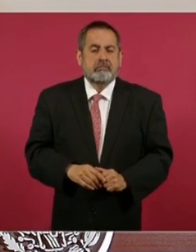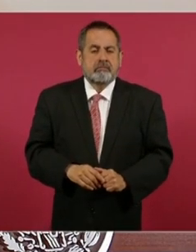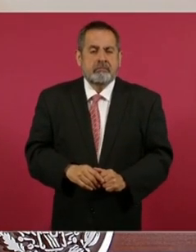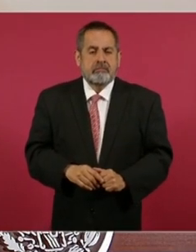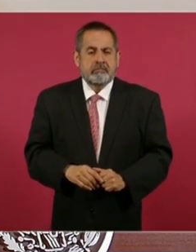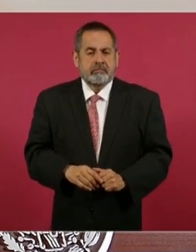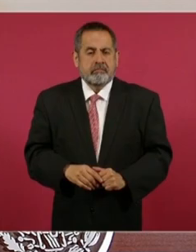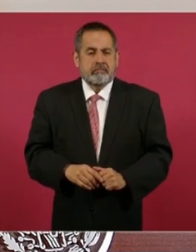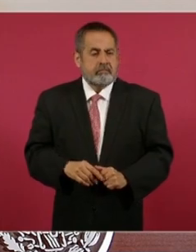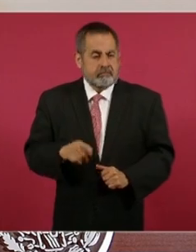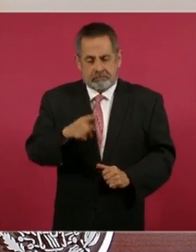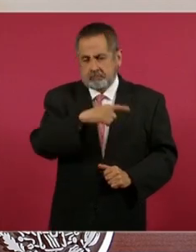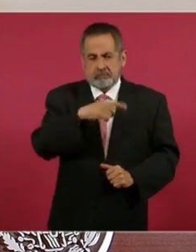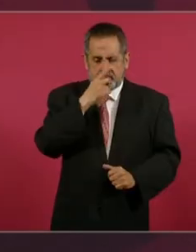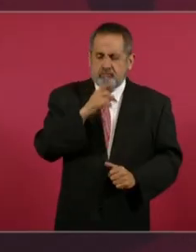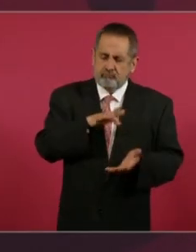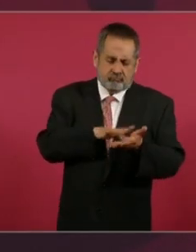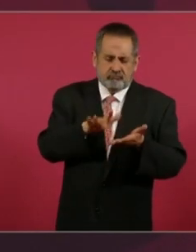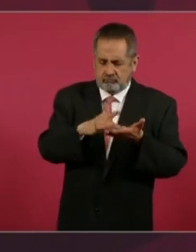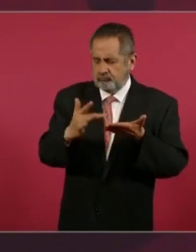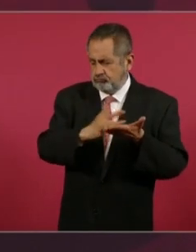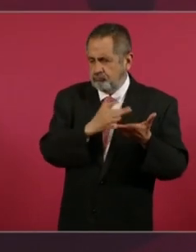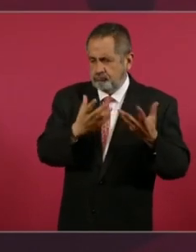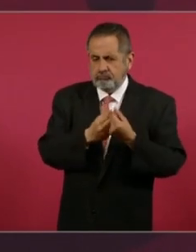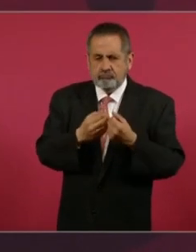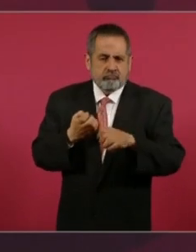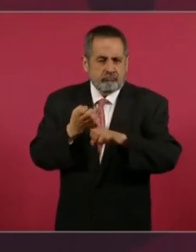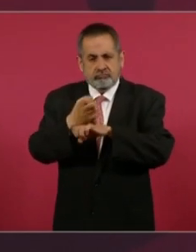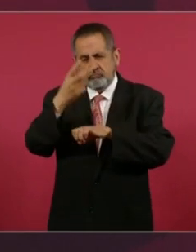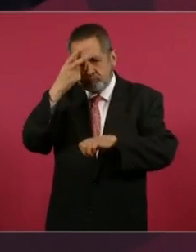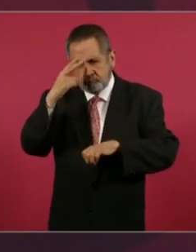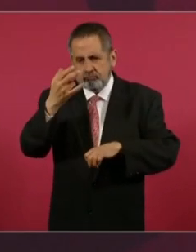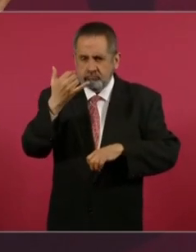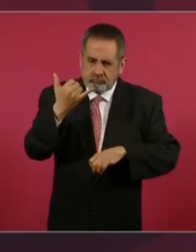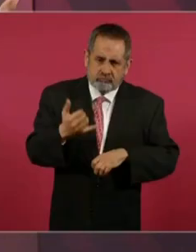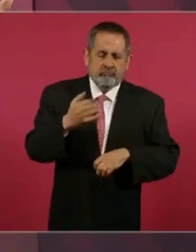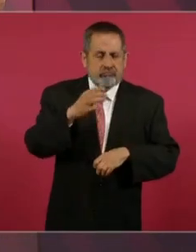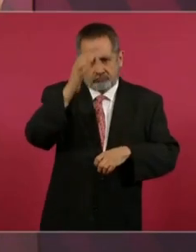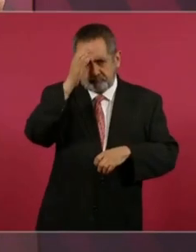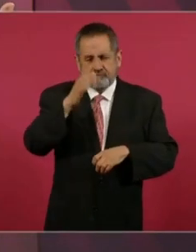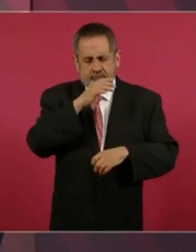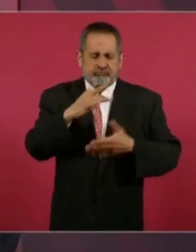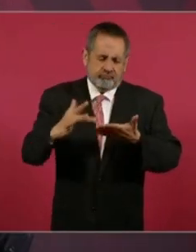Nos apoyan, dicen los priistas, en el Estado de México y en Coahuila. Y